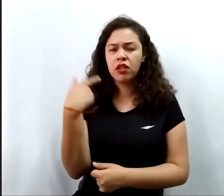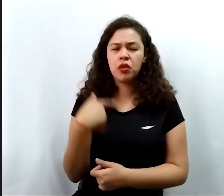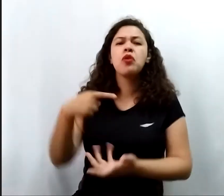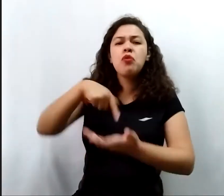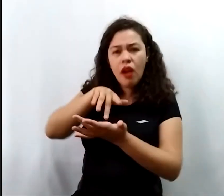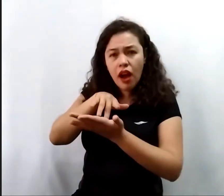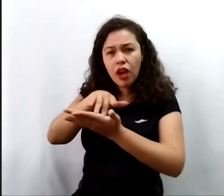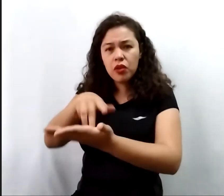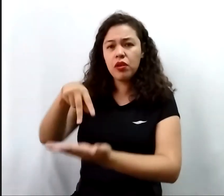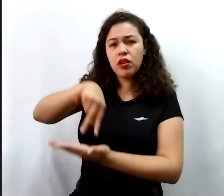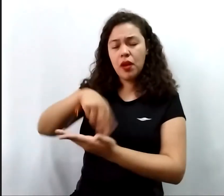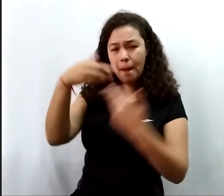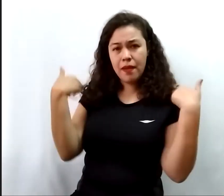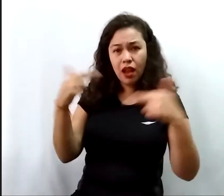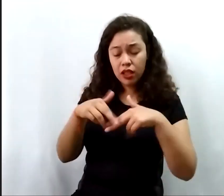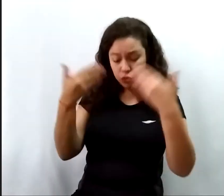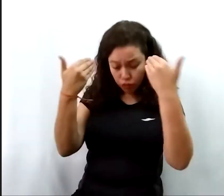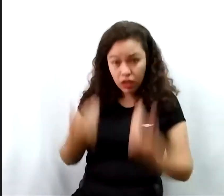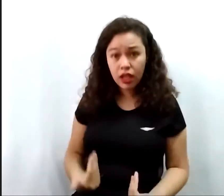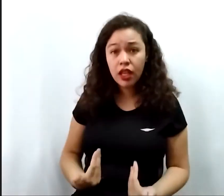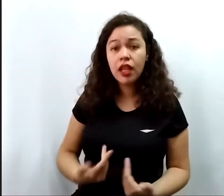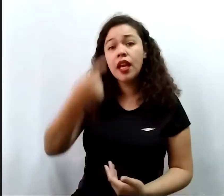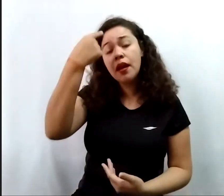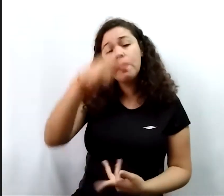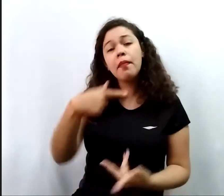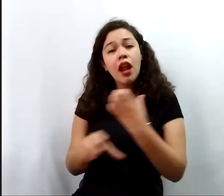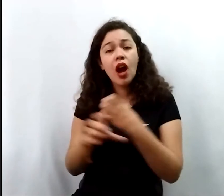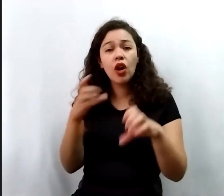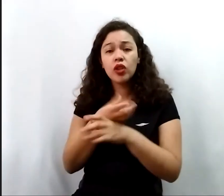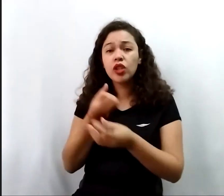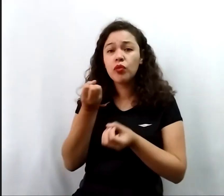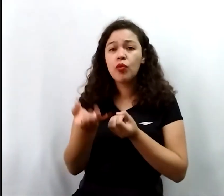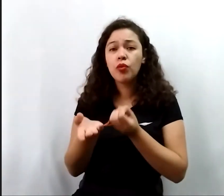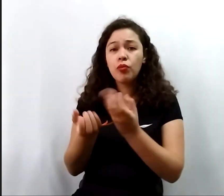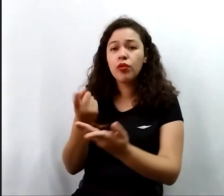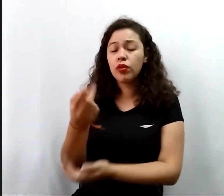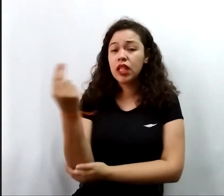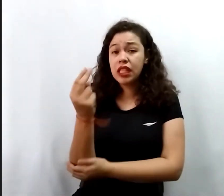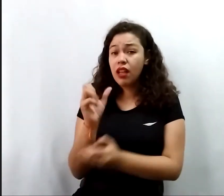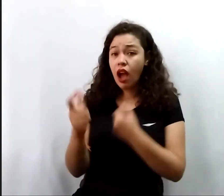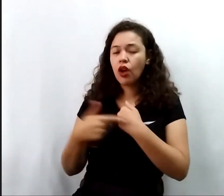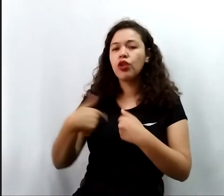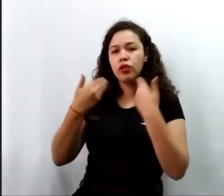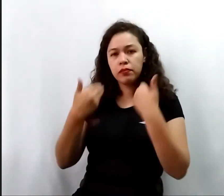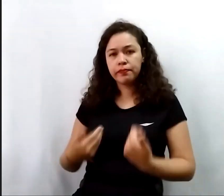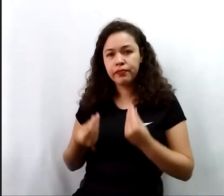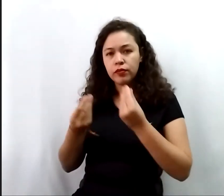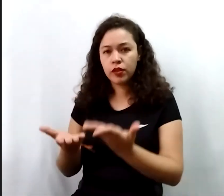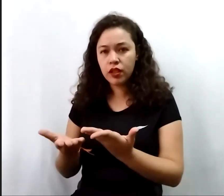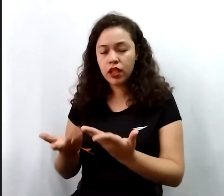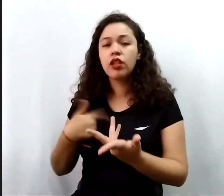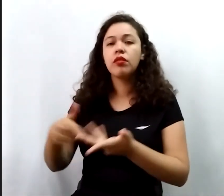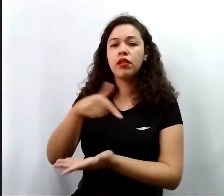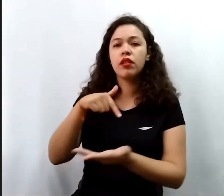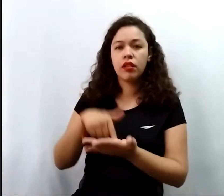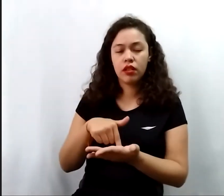ayudarte, maestro. Yo estoy ahí para proporcionarte el elemento que pudieras necesitar. Analizo esa posición. Ahora me voy a